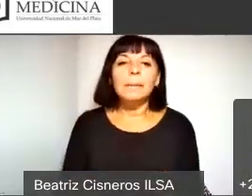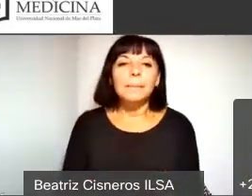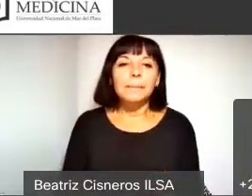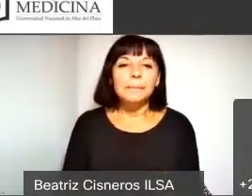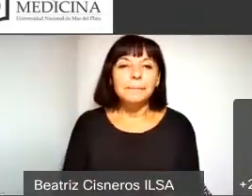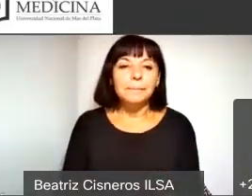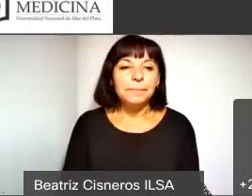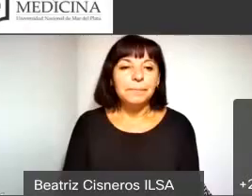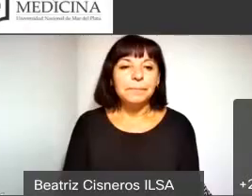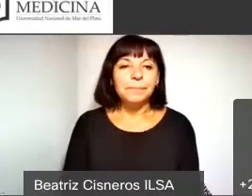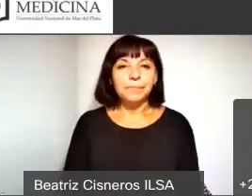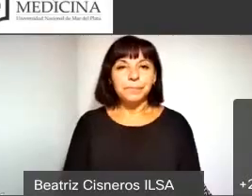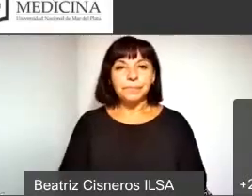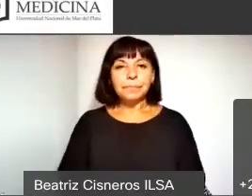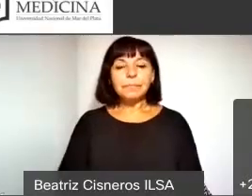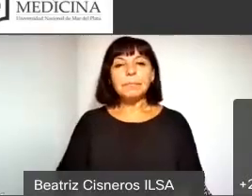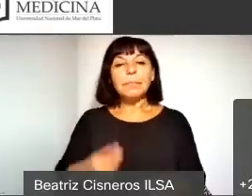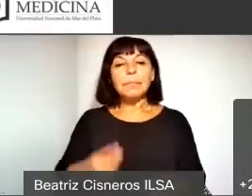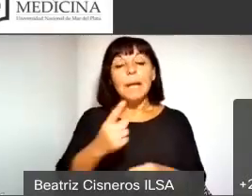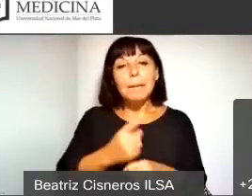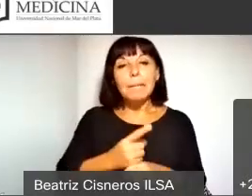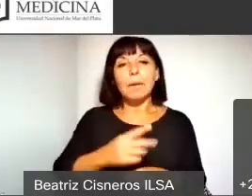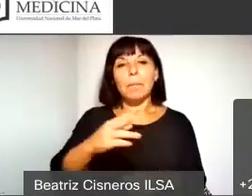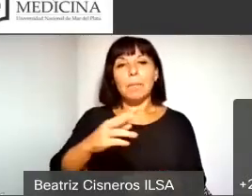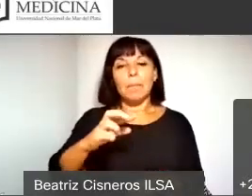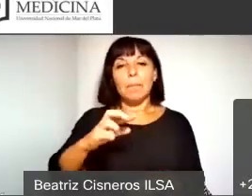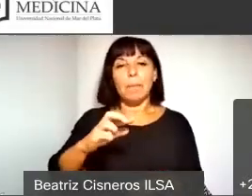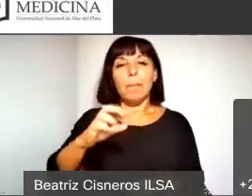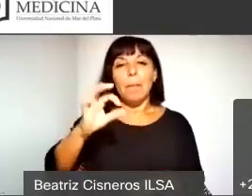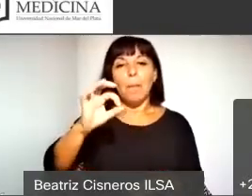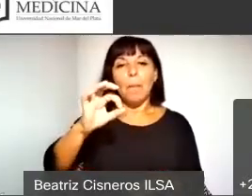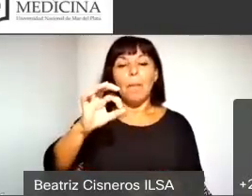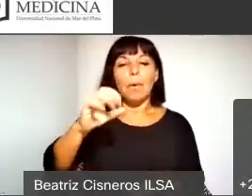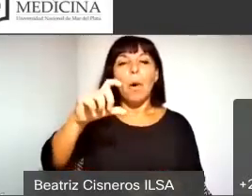Vamos primero con los organismos procariotas, con las bacterias.